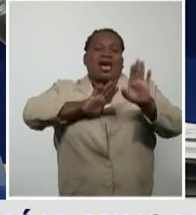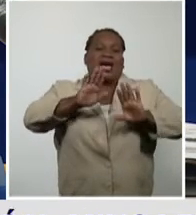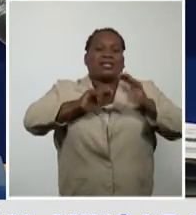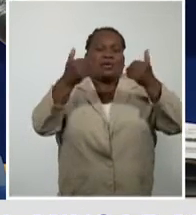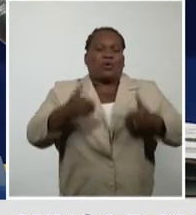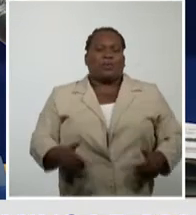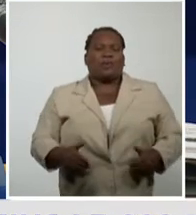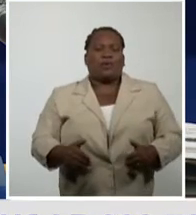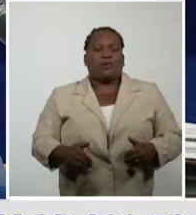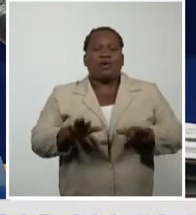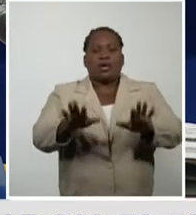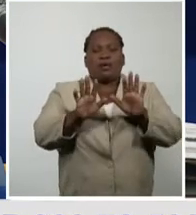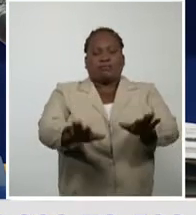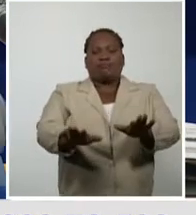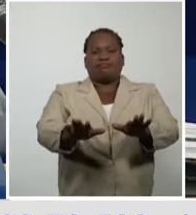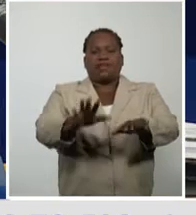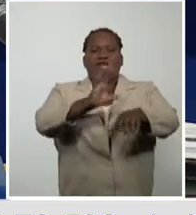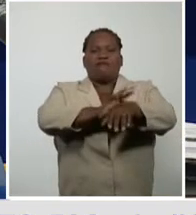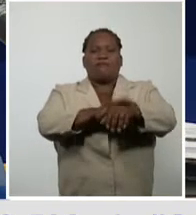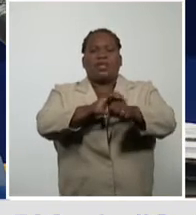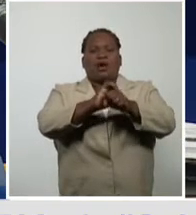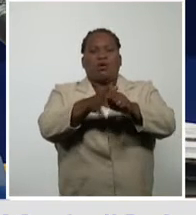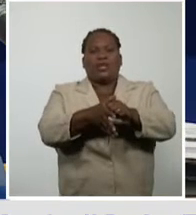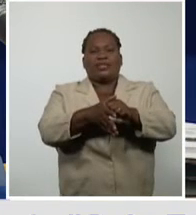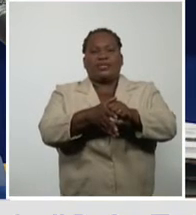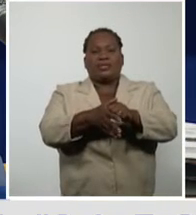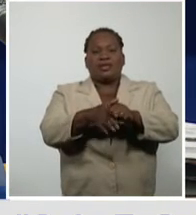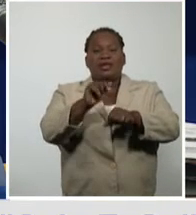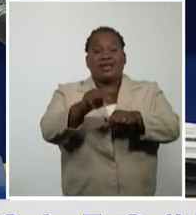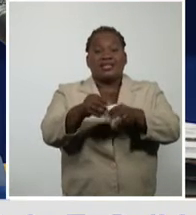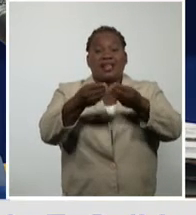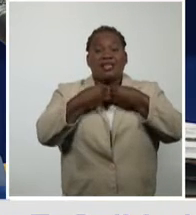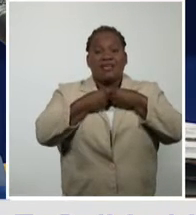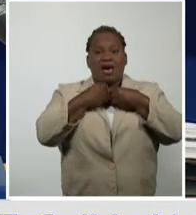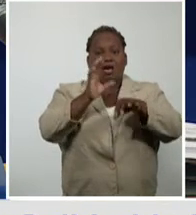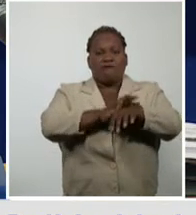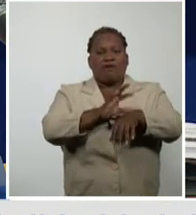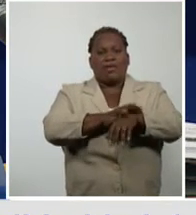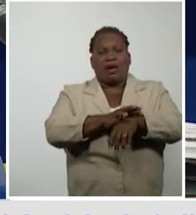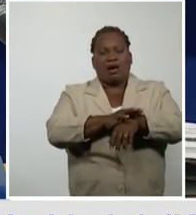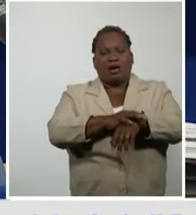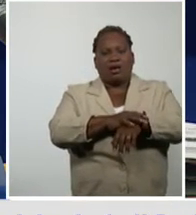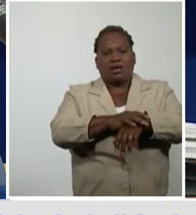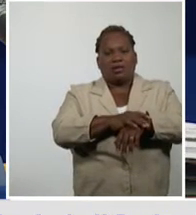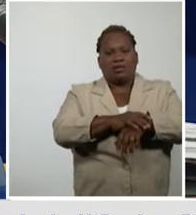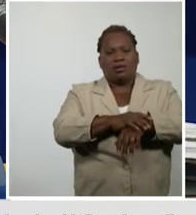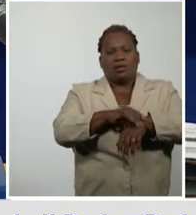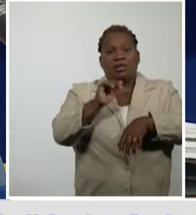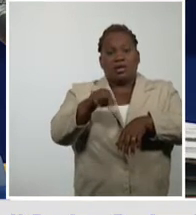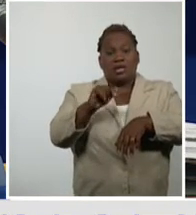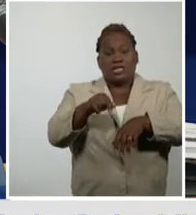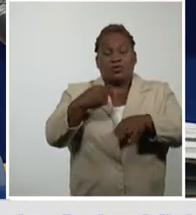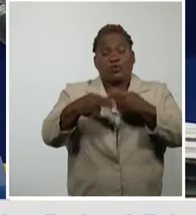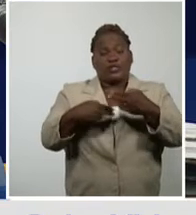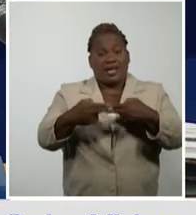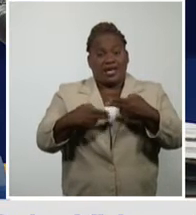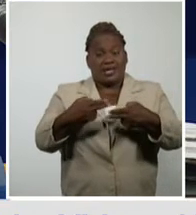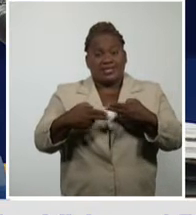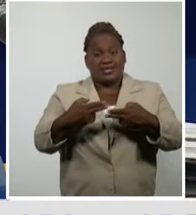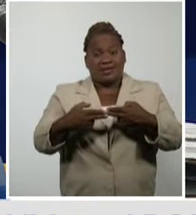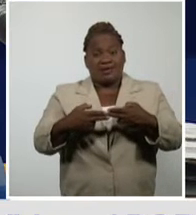el SARS-CoV-2, que es el que causa esta enfermedad. Esto se viene desarrollando por